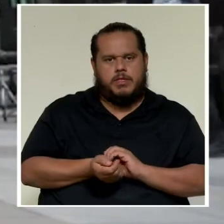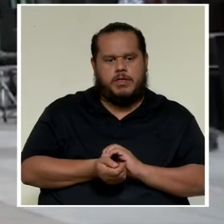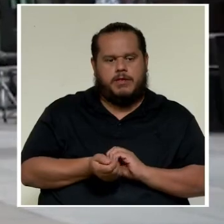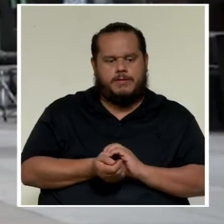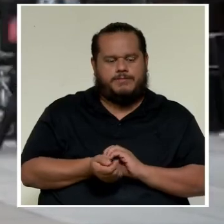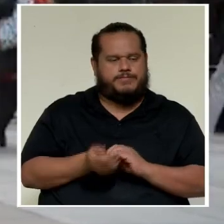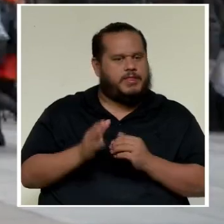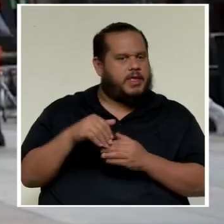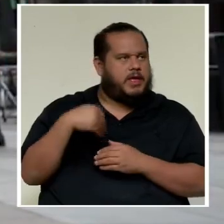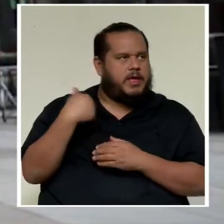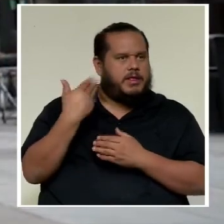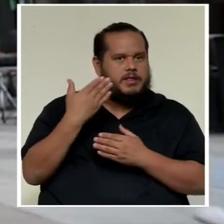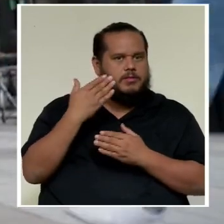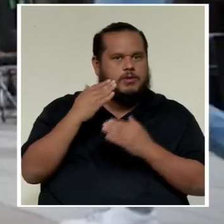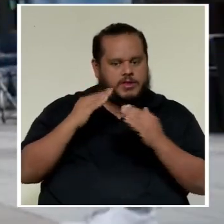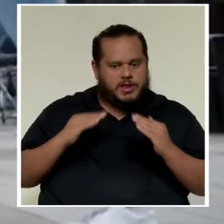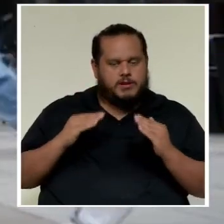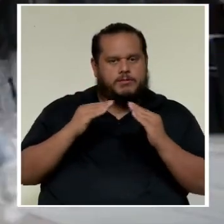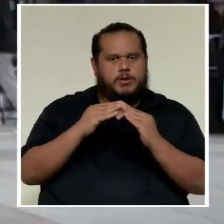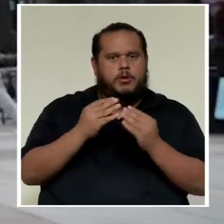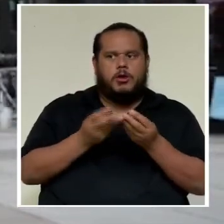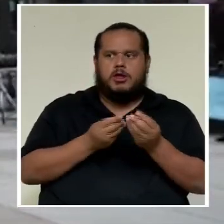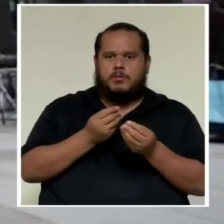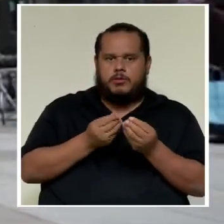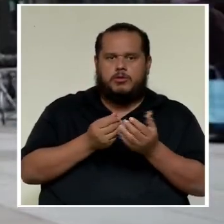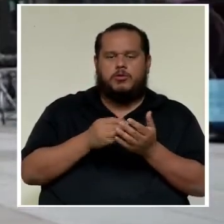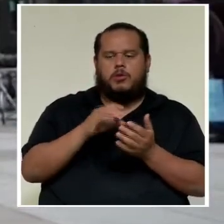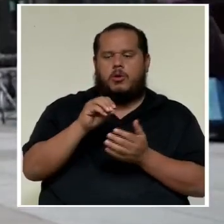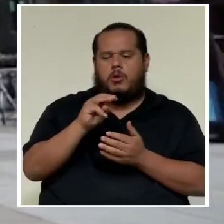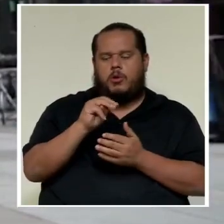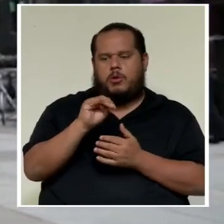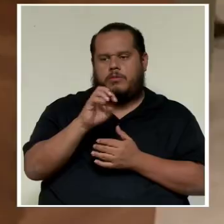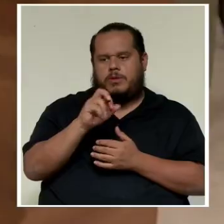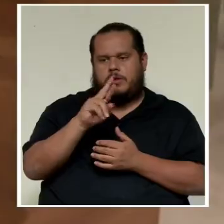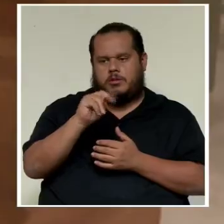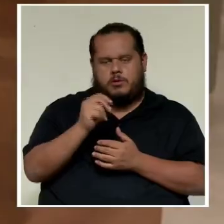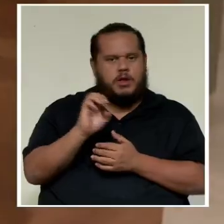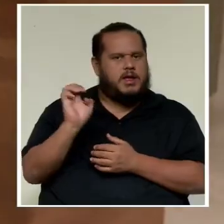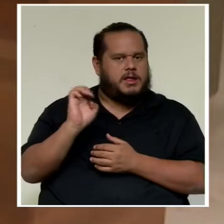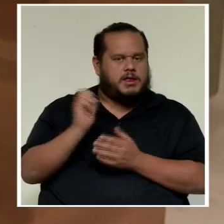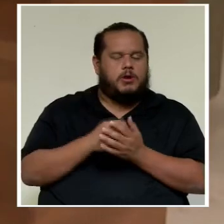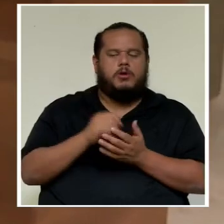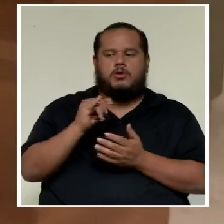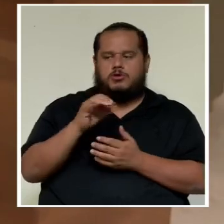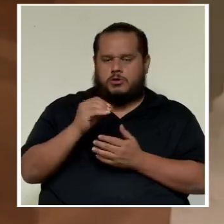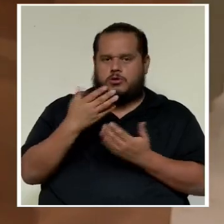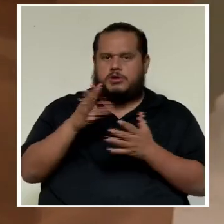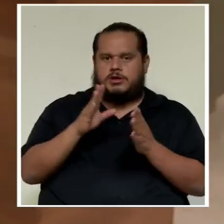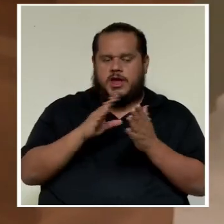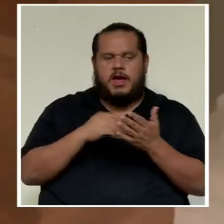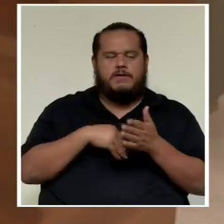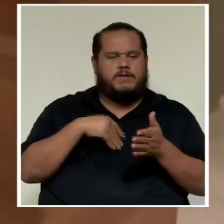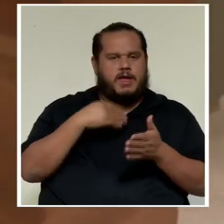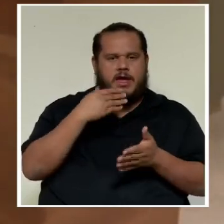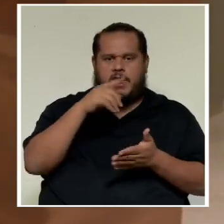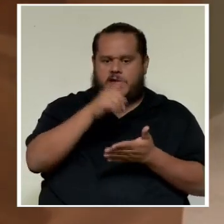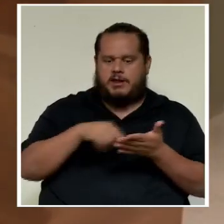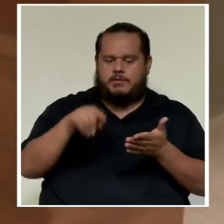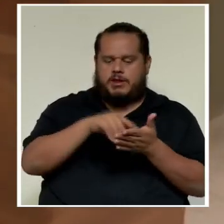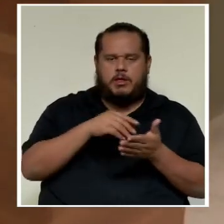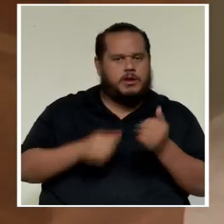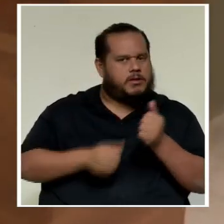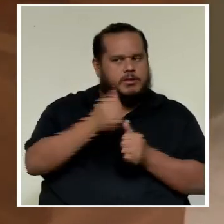Tras el pico que provocó la ola de la variante Omicron en enero, Johnson había levantado la mayoría de las